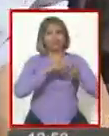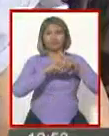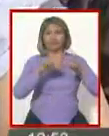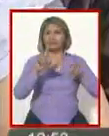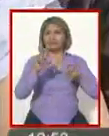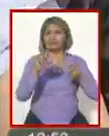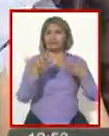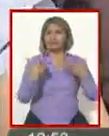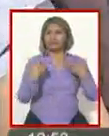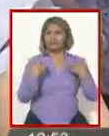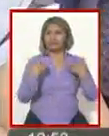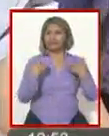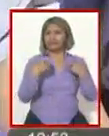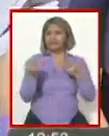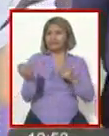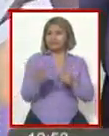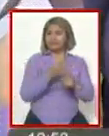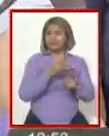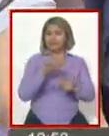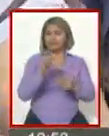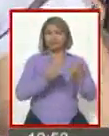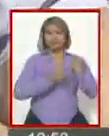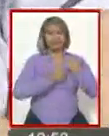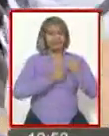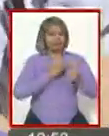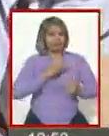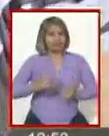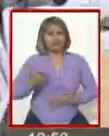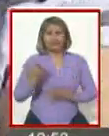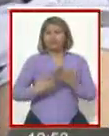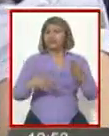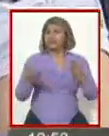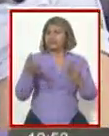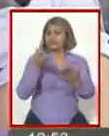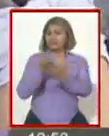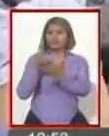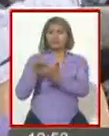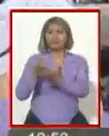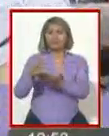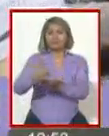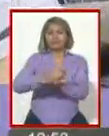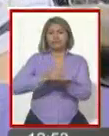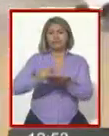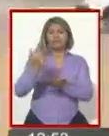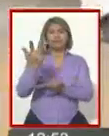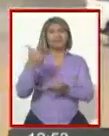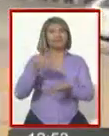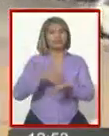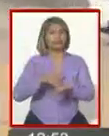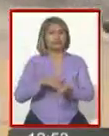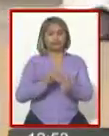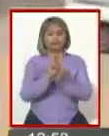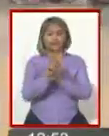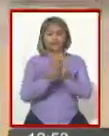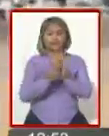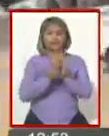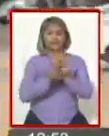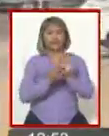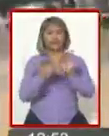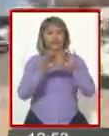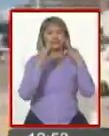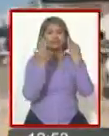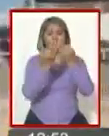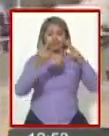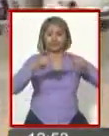pero no tienen ese abuso como tienen los gendarmes, que han hecho el abuso con la gente en la rotonda del Plan 3000. El video presentado por la familia a